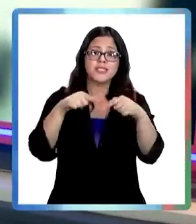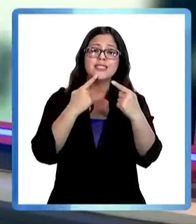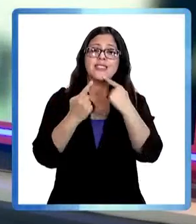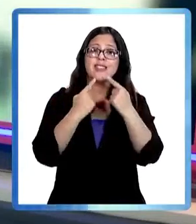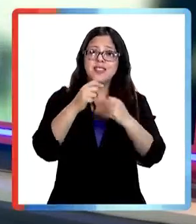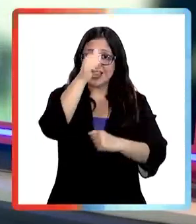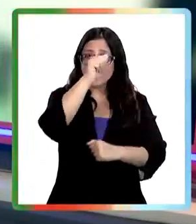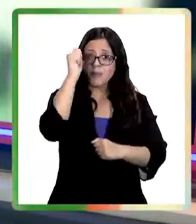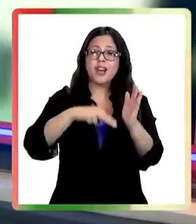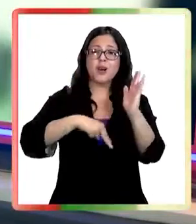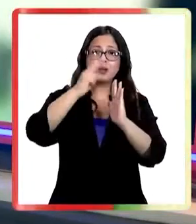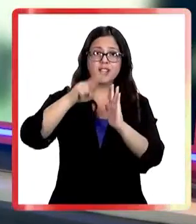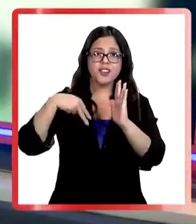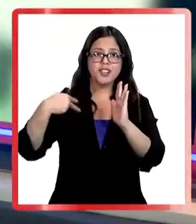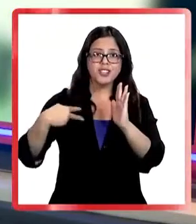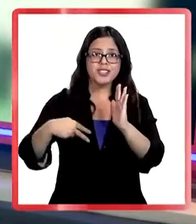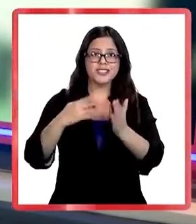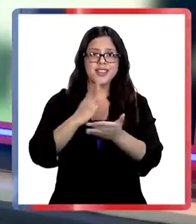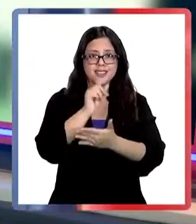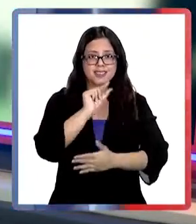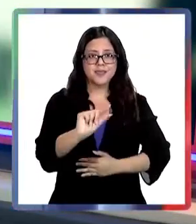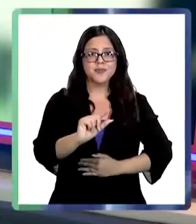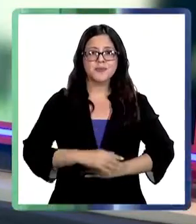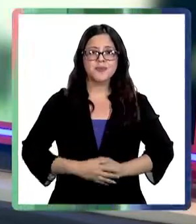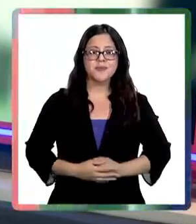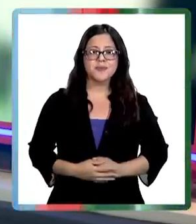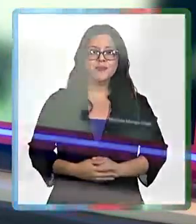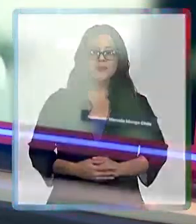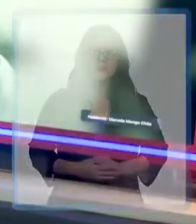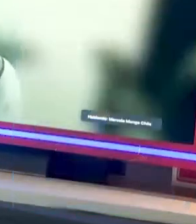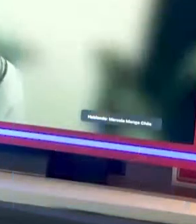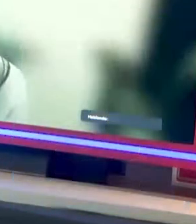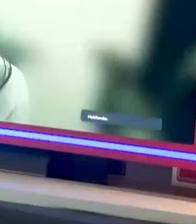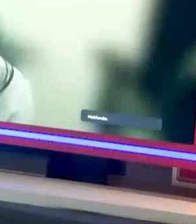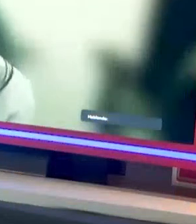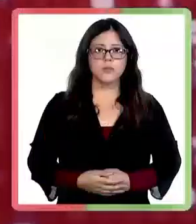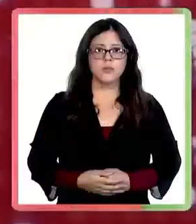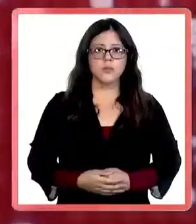en esta entrevista del domingo de Portavoz Noticias. Hasta pronto.